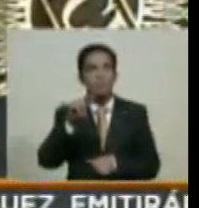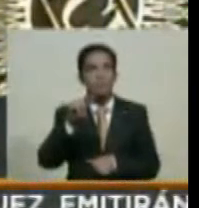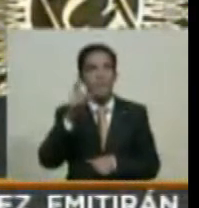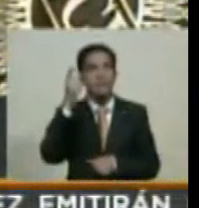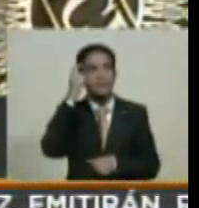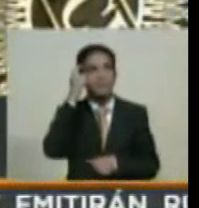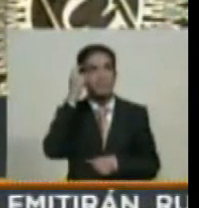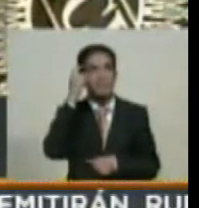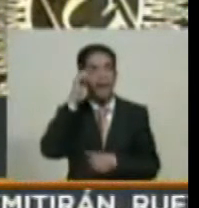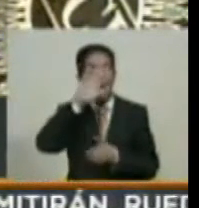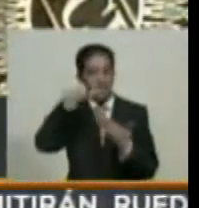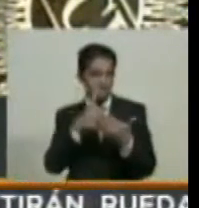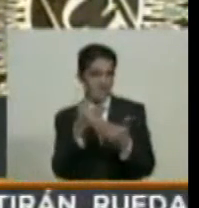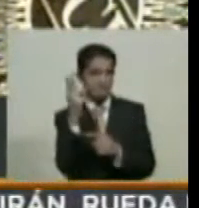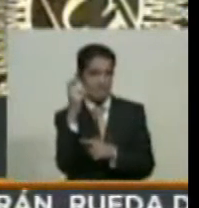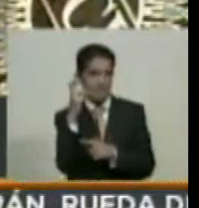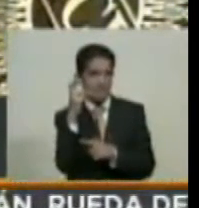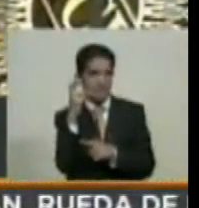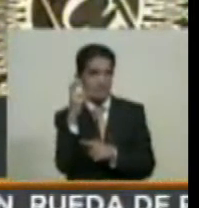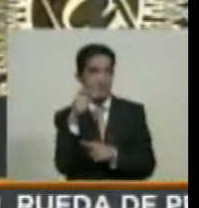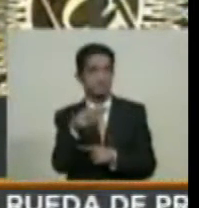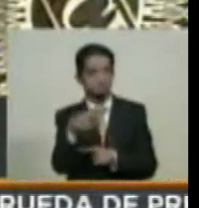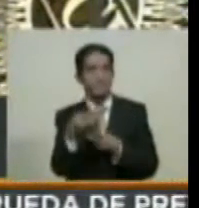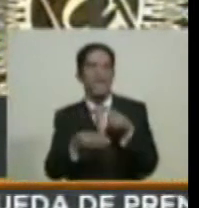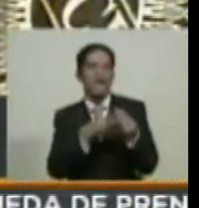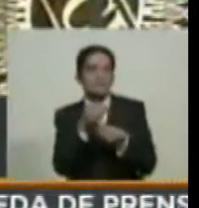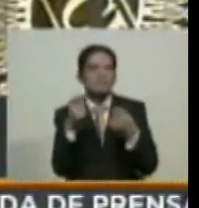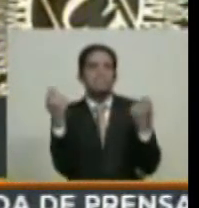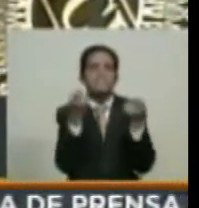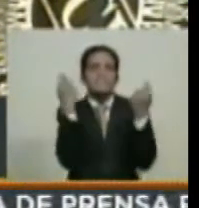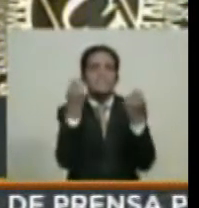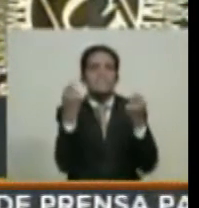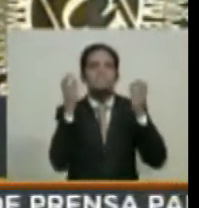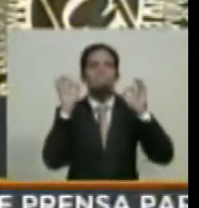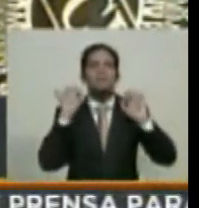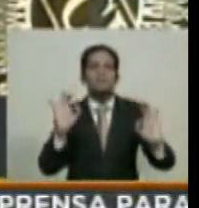país es cada vez más pequeña por una realidad muy simple. Primero, porque son